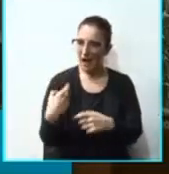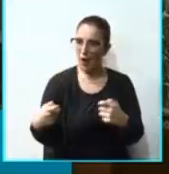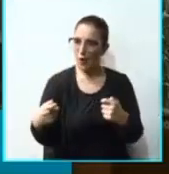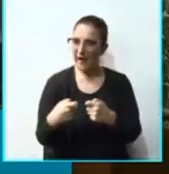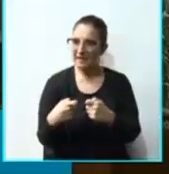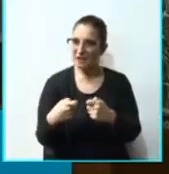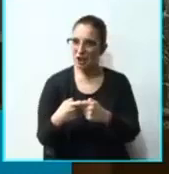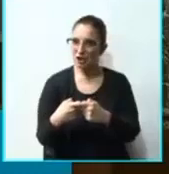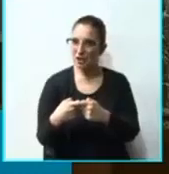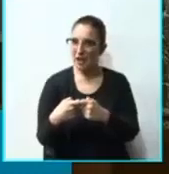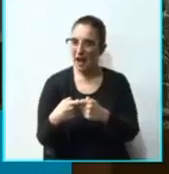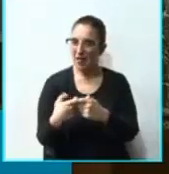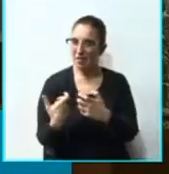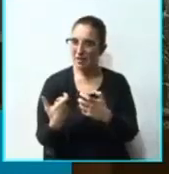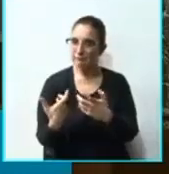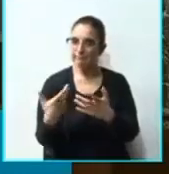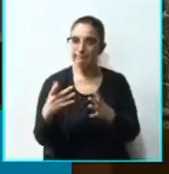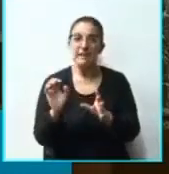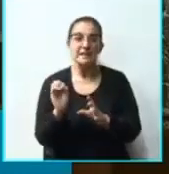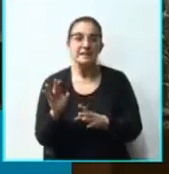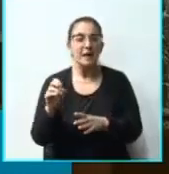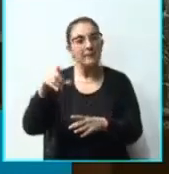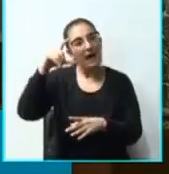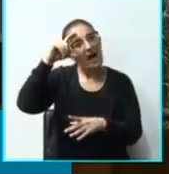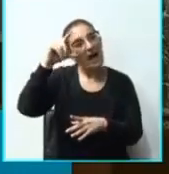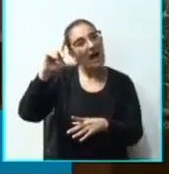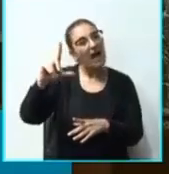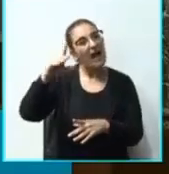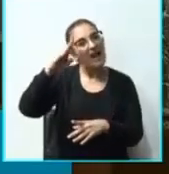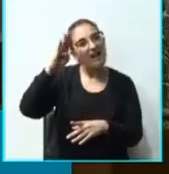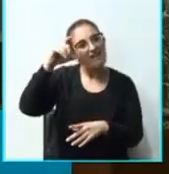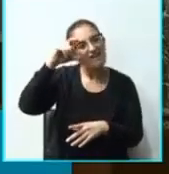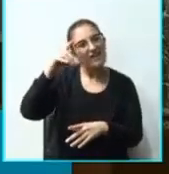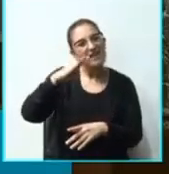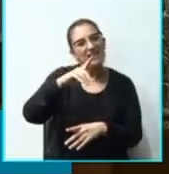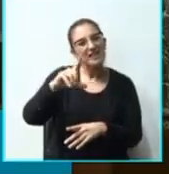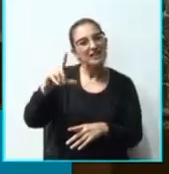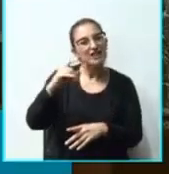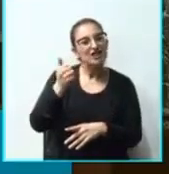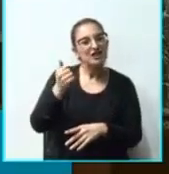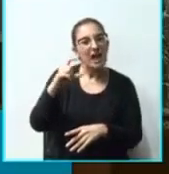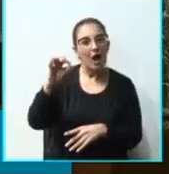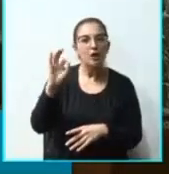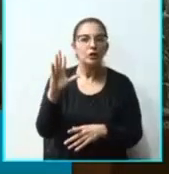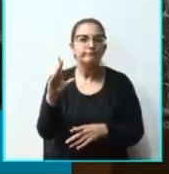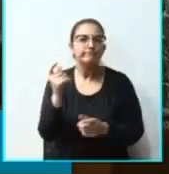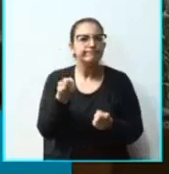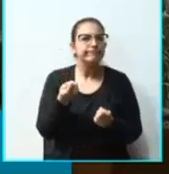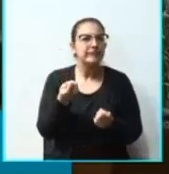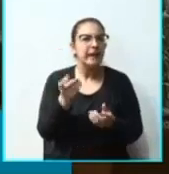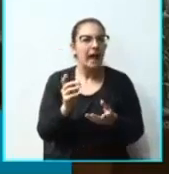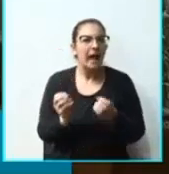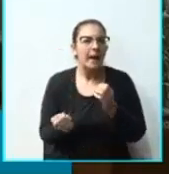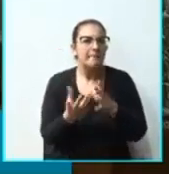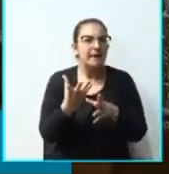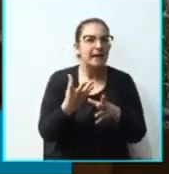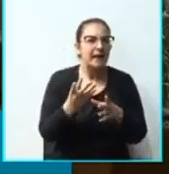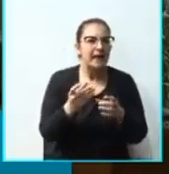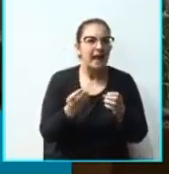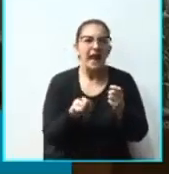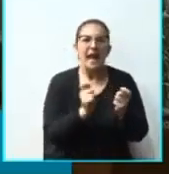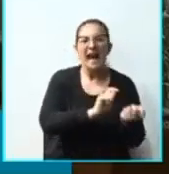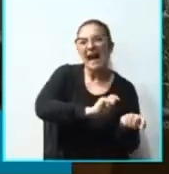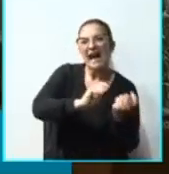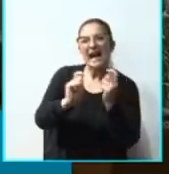se llama El Bellaco, y aparece rápidamente una transferencia de propiedad de esas tierras a nombre de